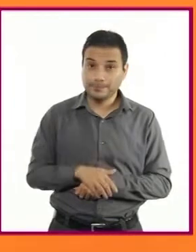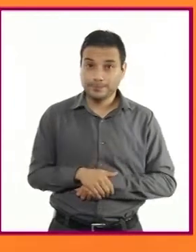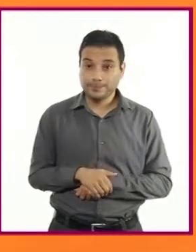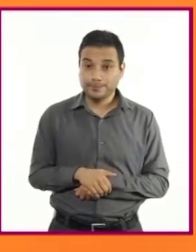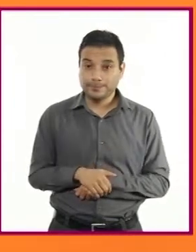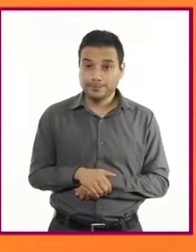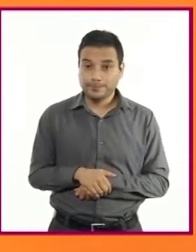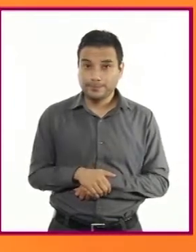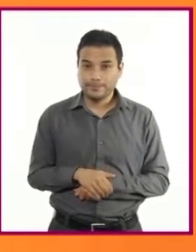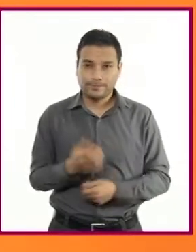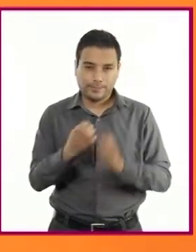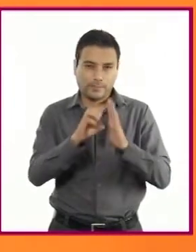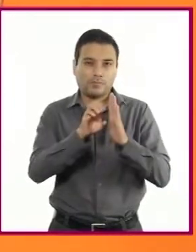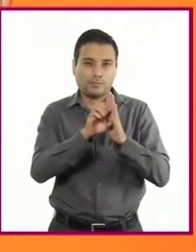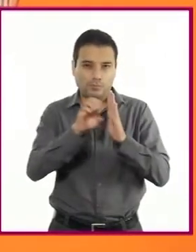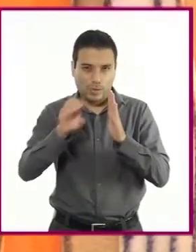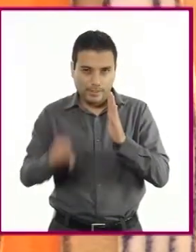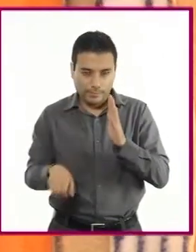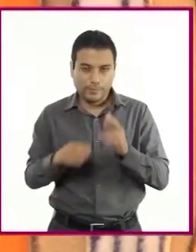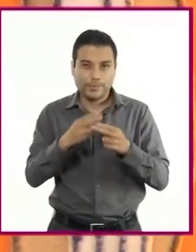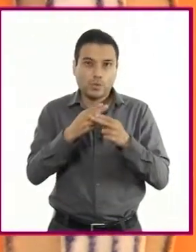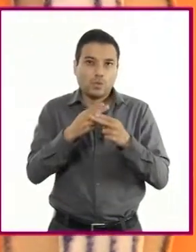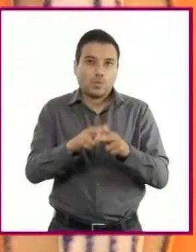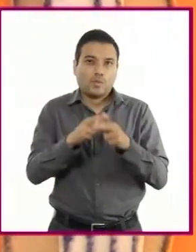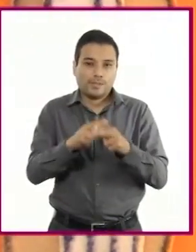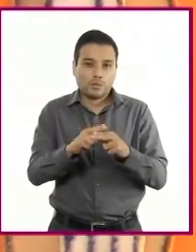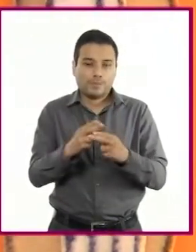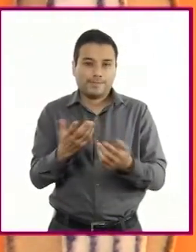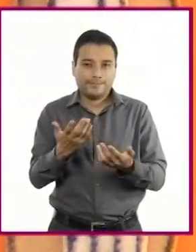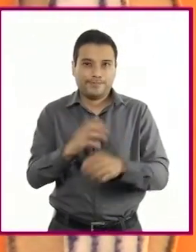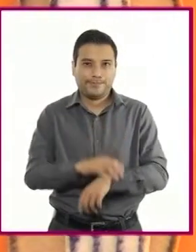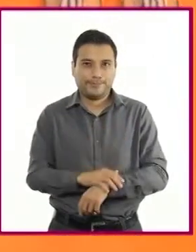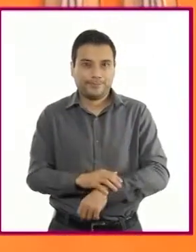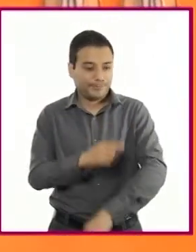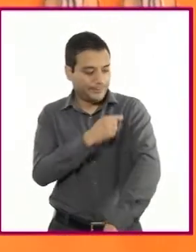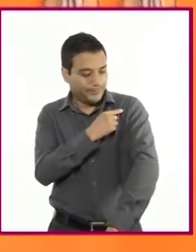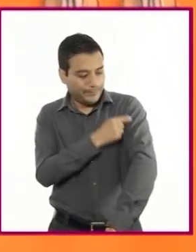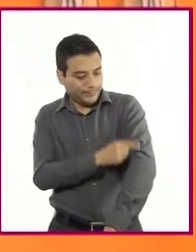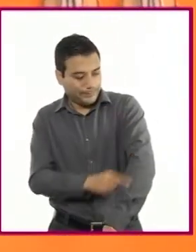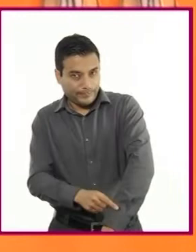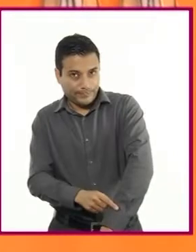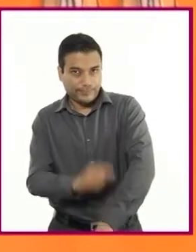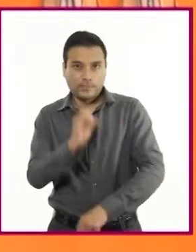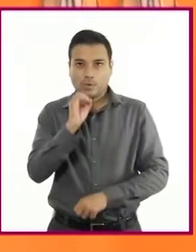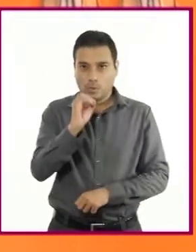donde encontramos los huesos de nuestras extremidades superiores e inferiores.